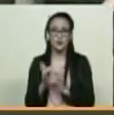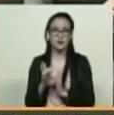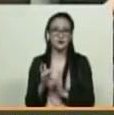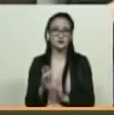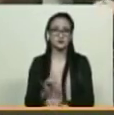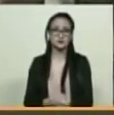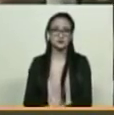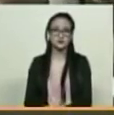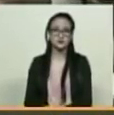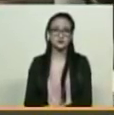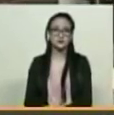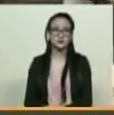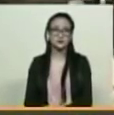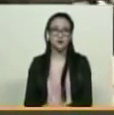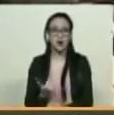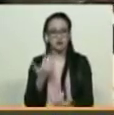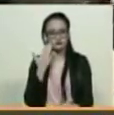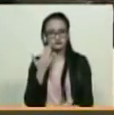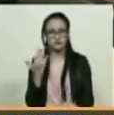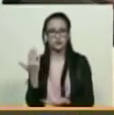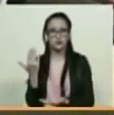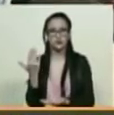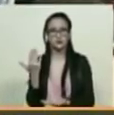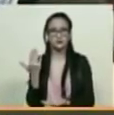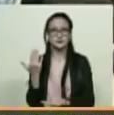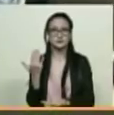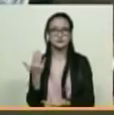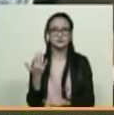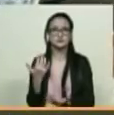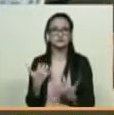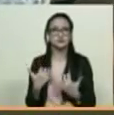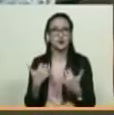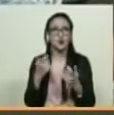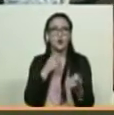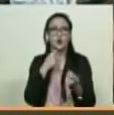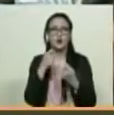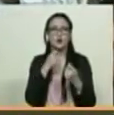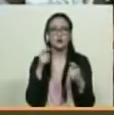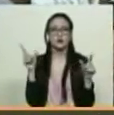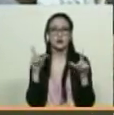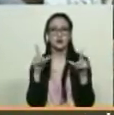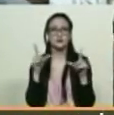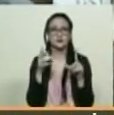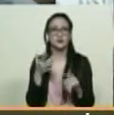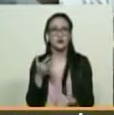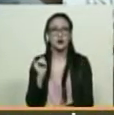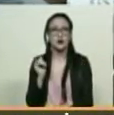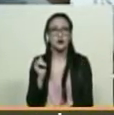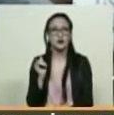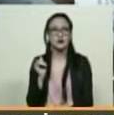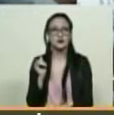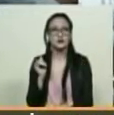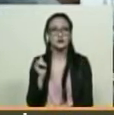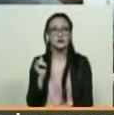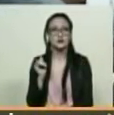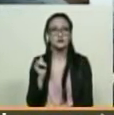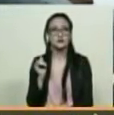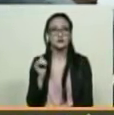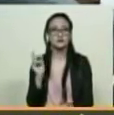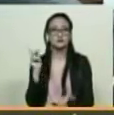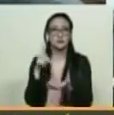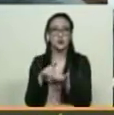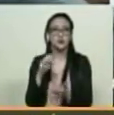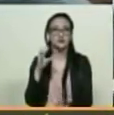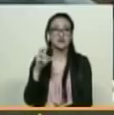22 de abril. Ahí ustedes pueden apreciar también la presencia de múltiples medios de comunicación que se han acercado hasta acá, hasta el Consejo